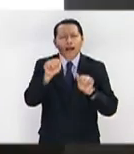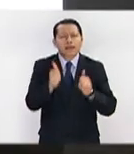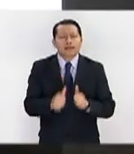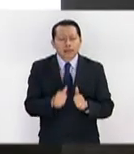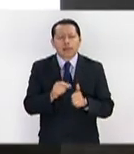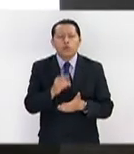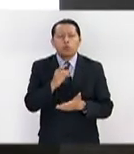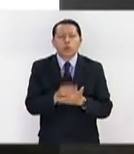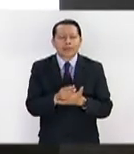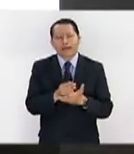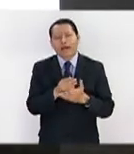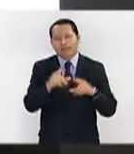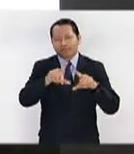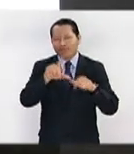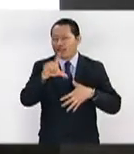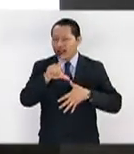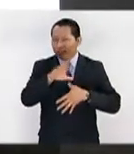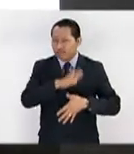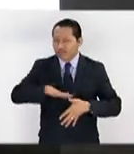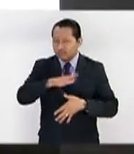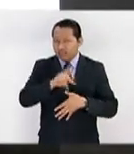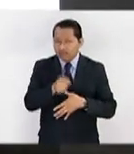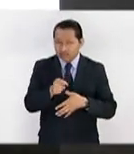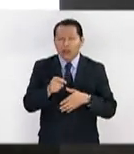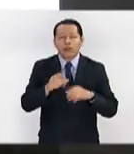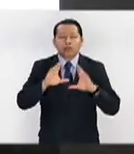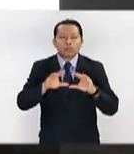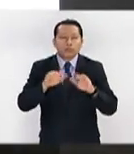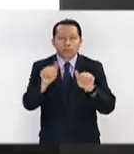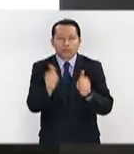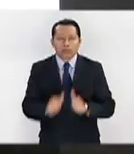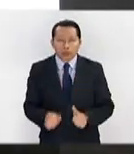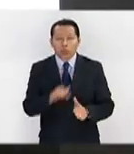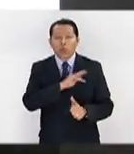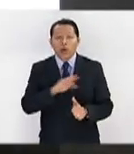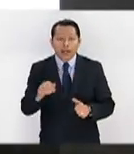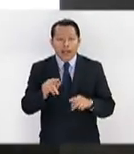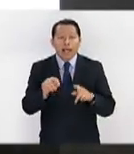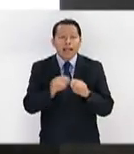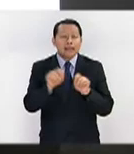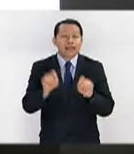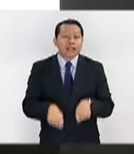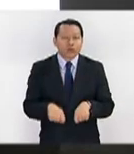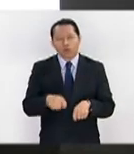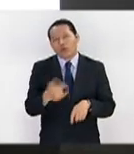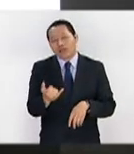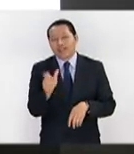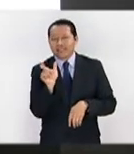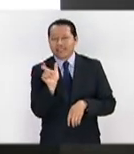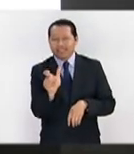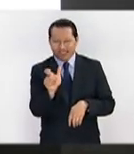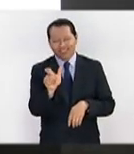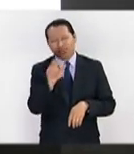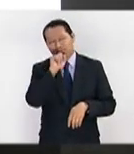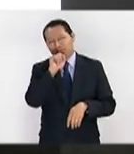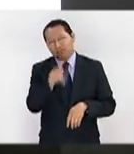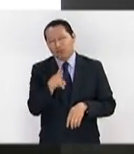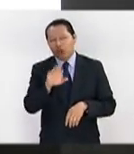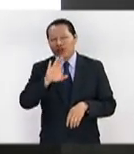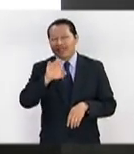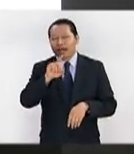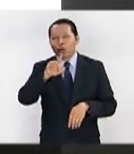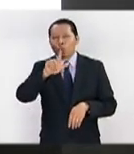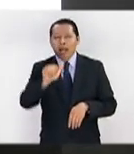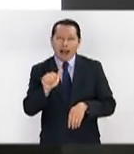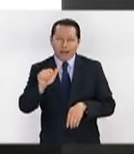forma artesanos y que les emite al terminar su carrera título y cédula profesional, que es lo que nos caracteriza. La